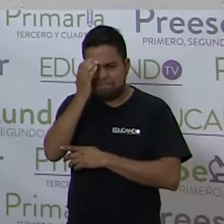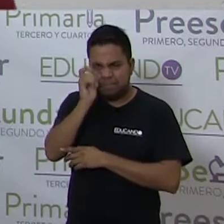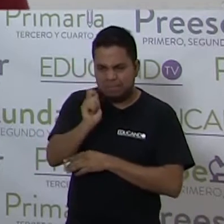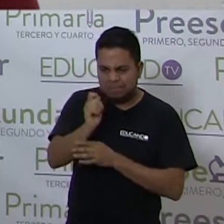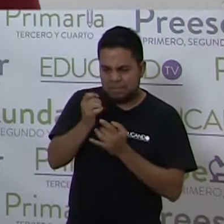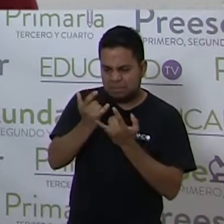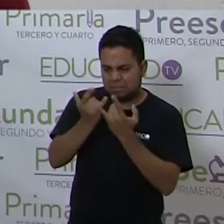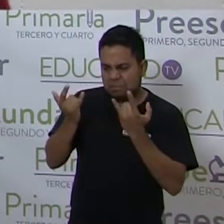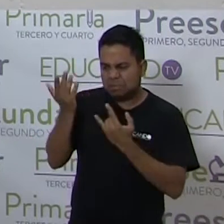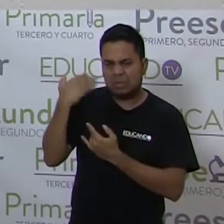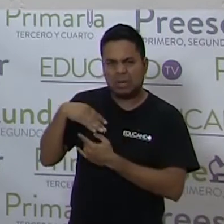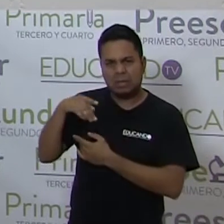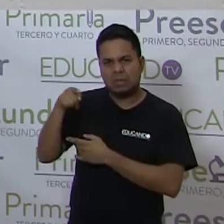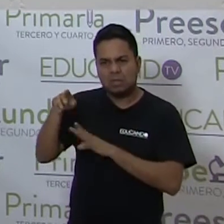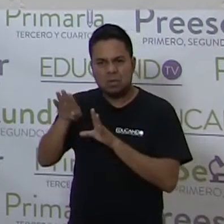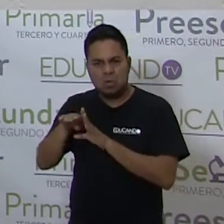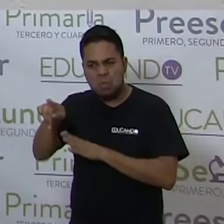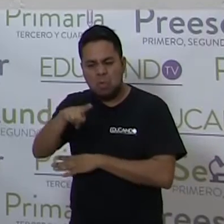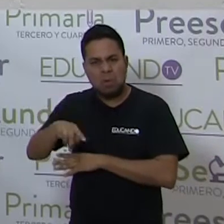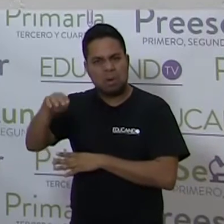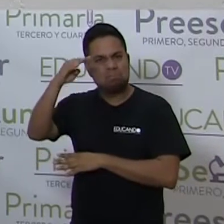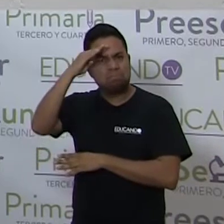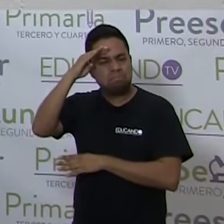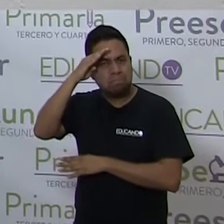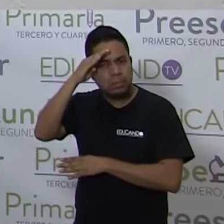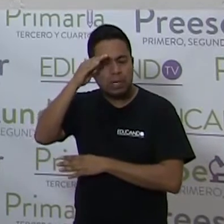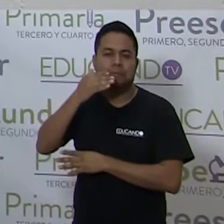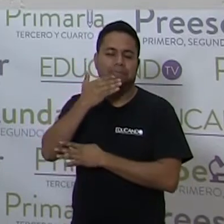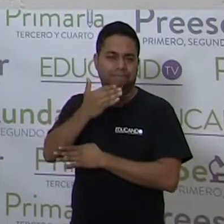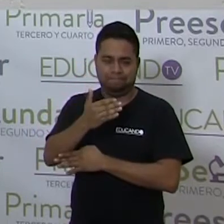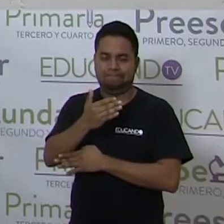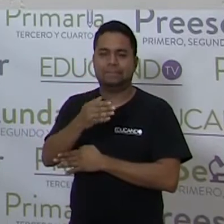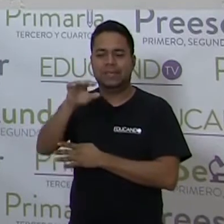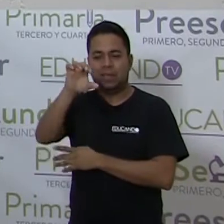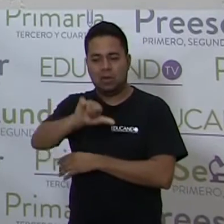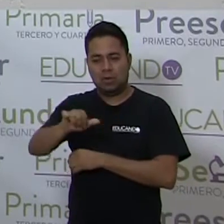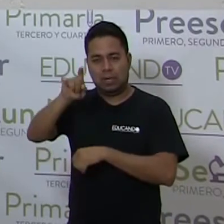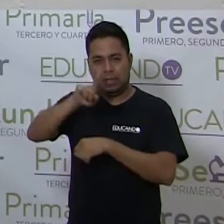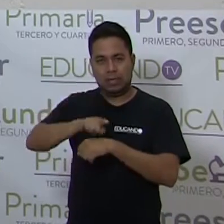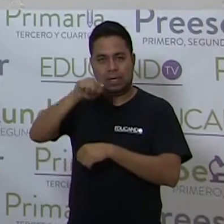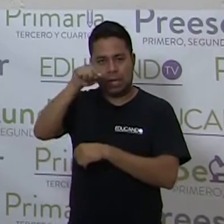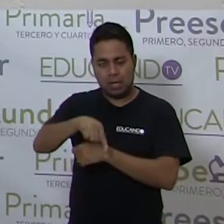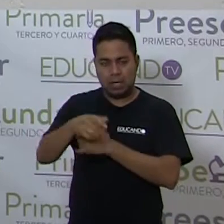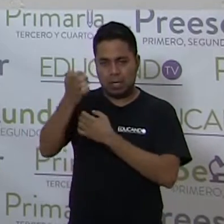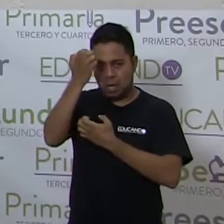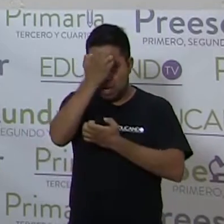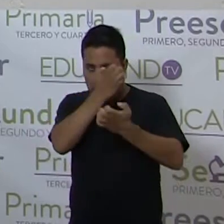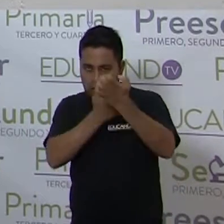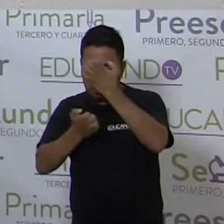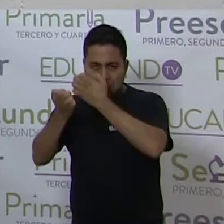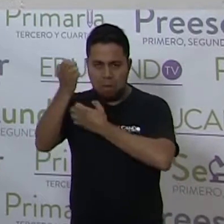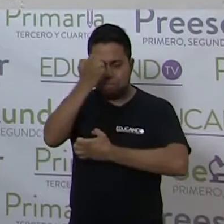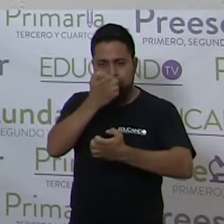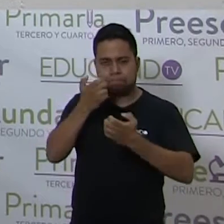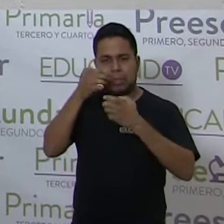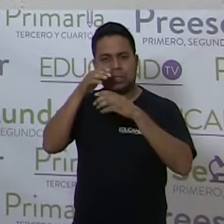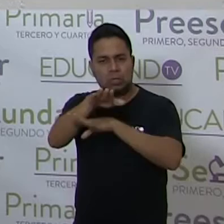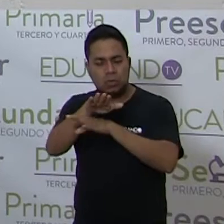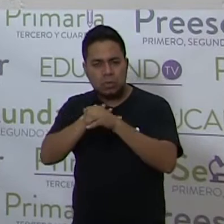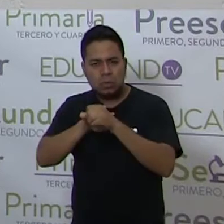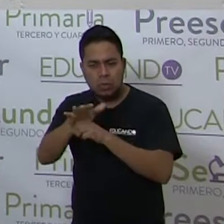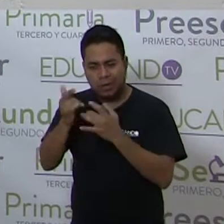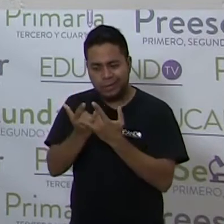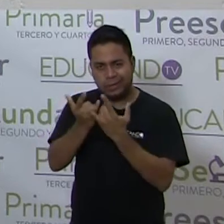específico. Pues bien, el día de hoy vamos a seguir analizando acerca de los mitos